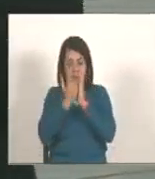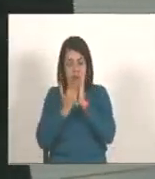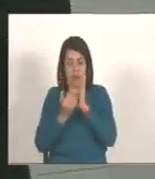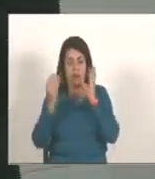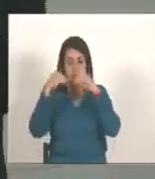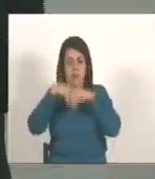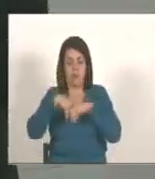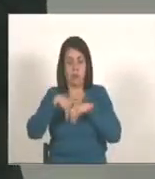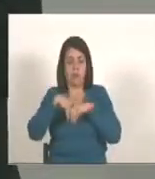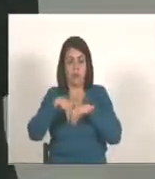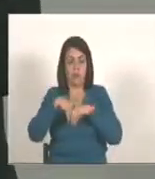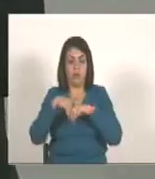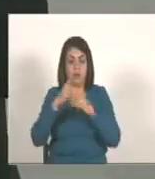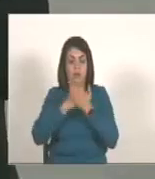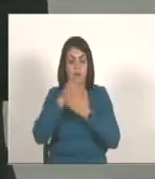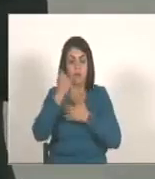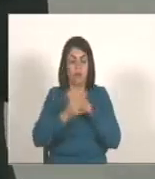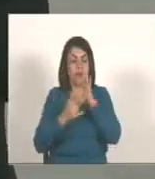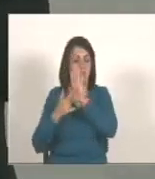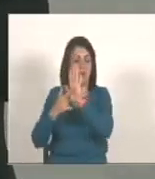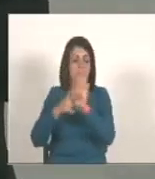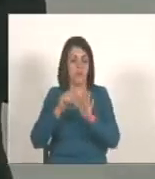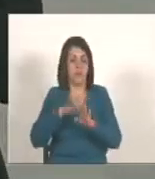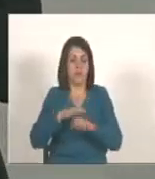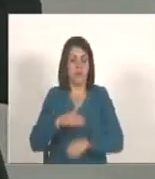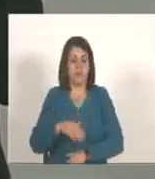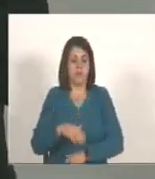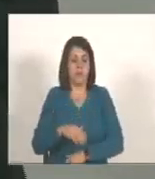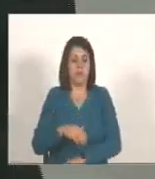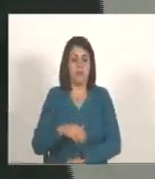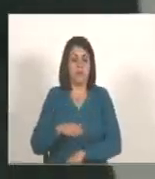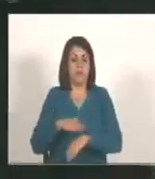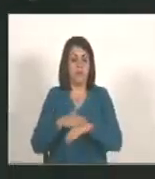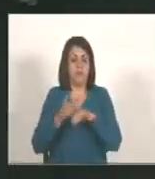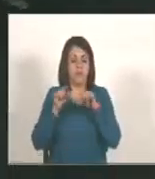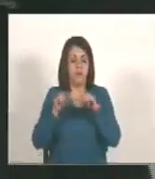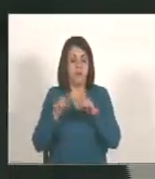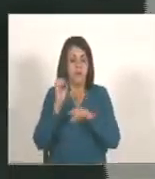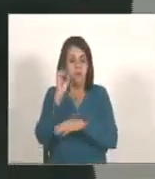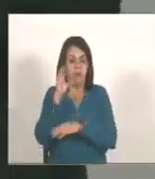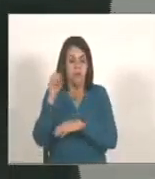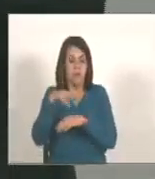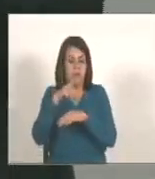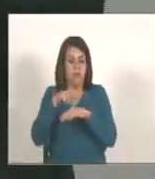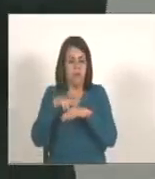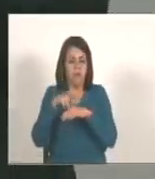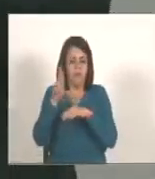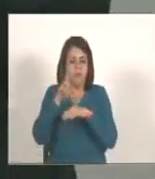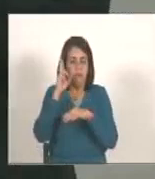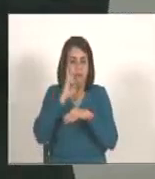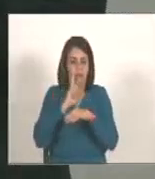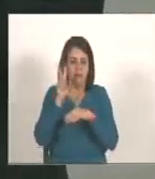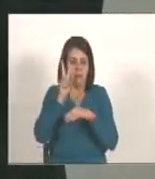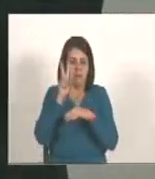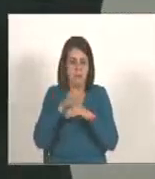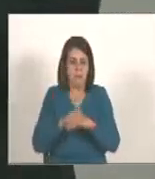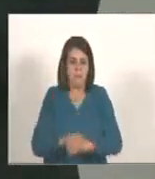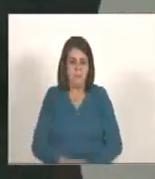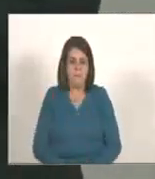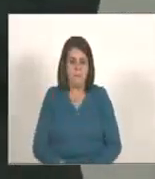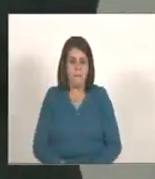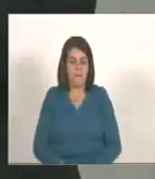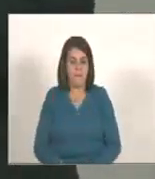acuerdos del proyecto presentado, en la cual la Asamblea Nacional de la República Bolivariana de